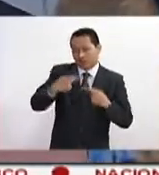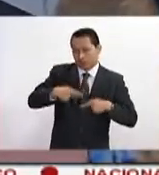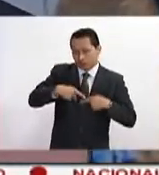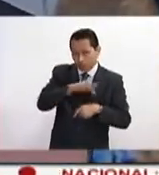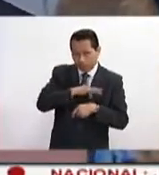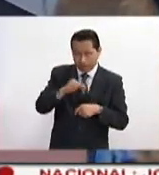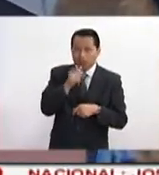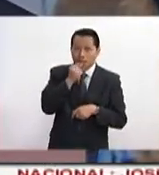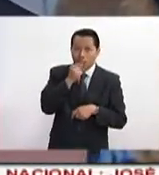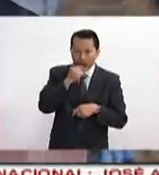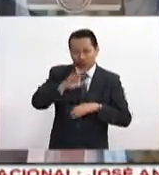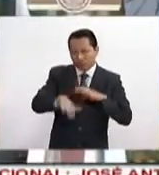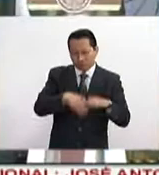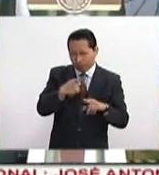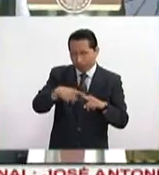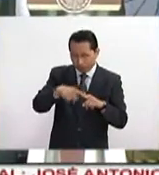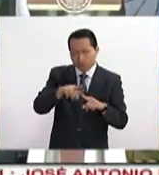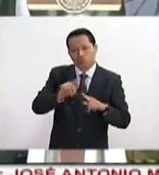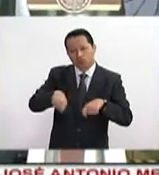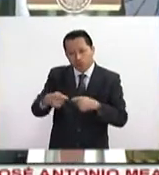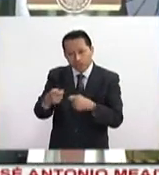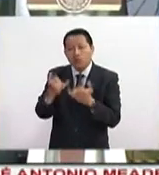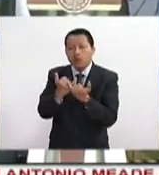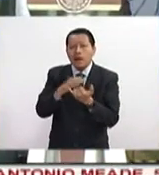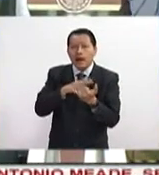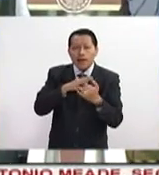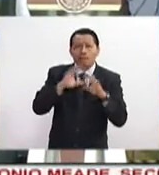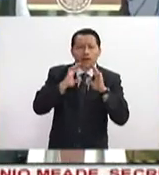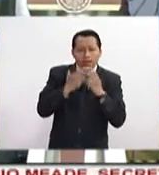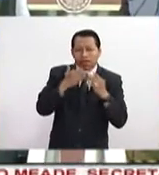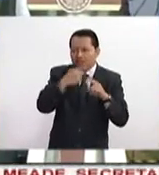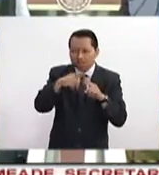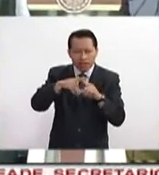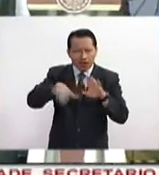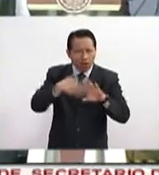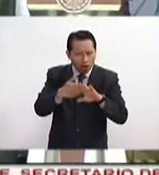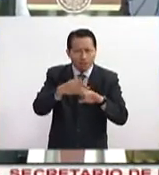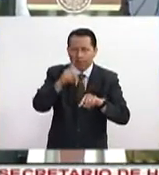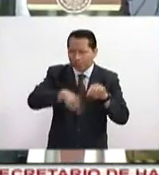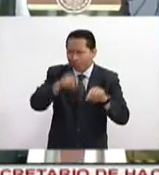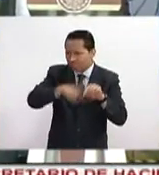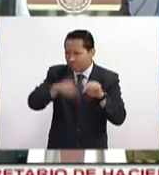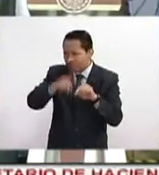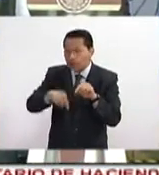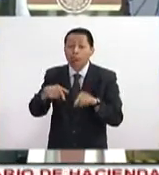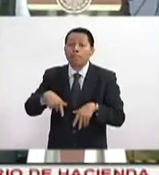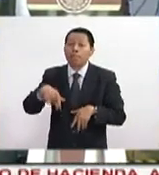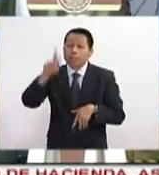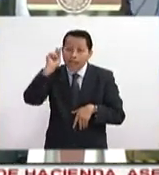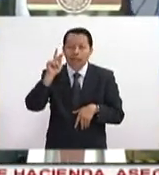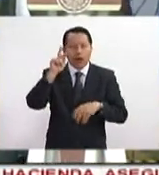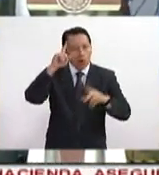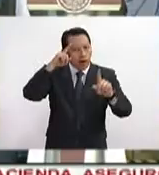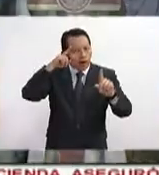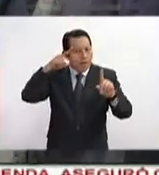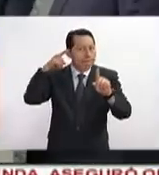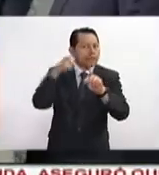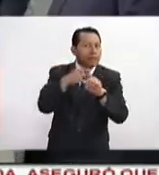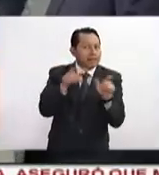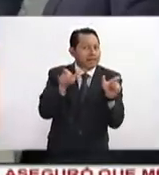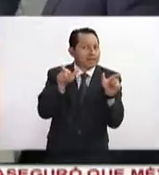que se ha logrado desarticular estructuras delictivas, pero reconoció que aún se está a distancia de las metas en